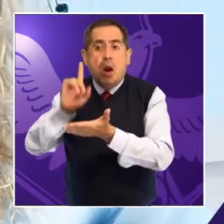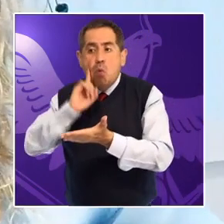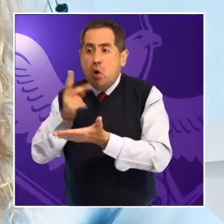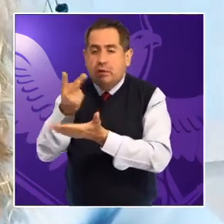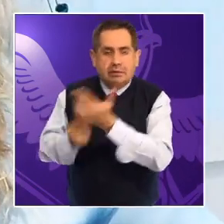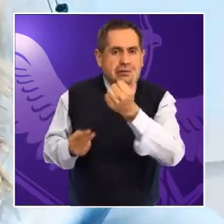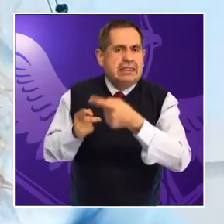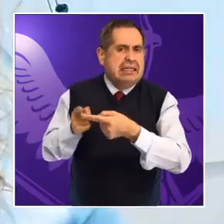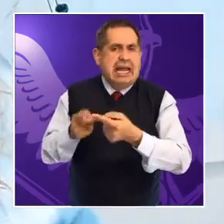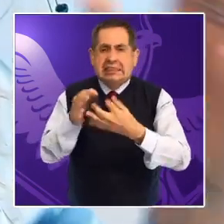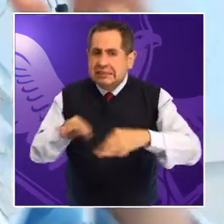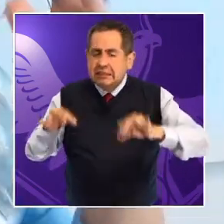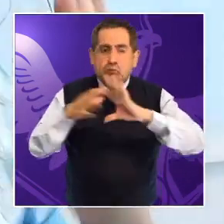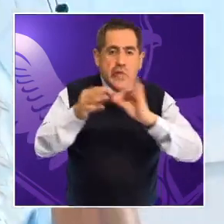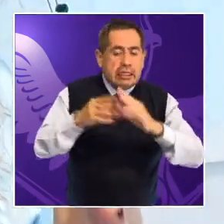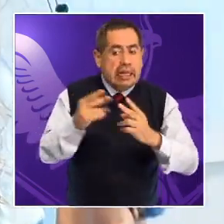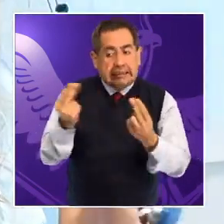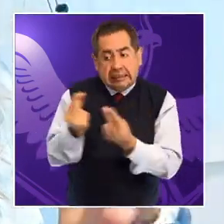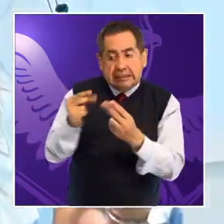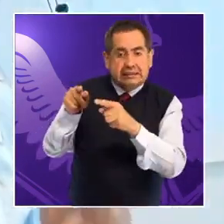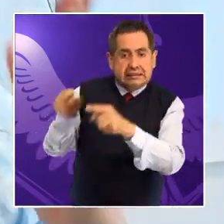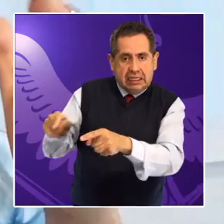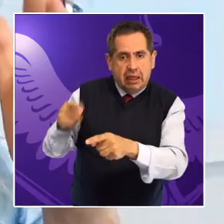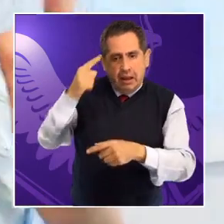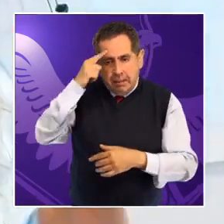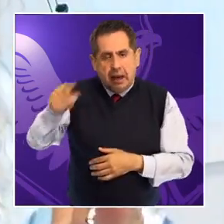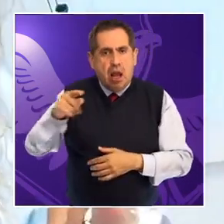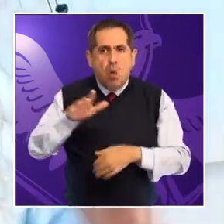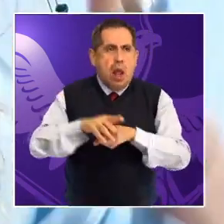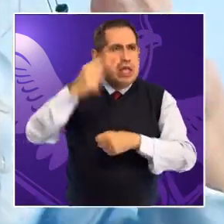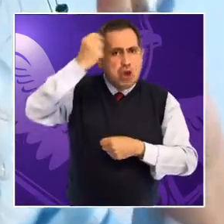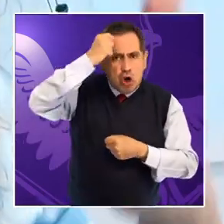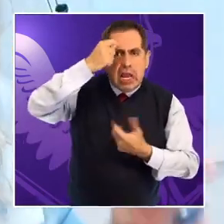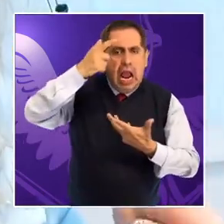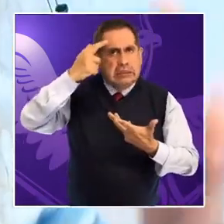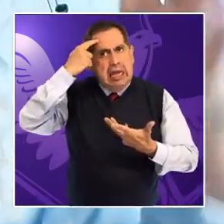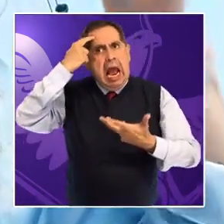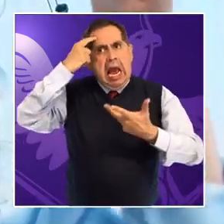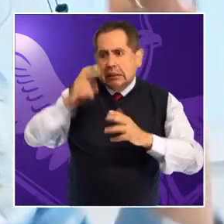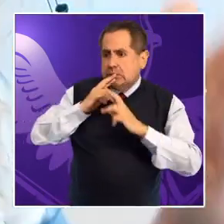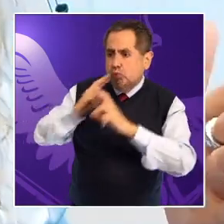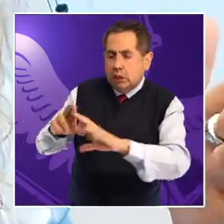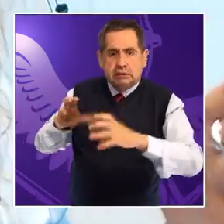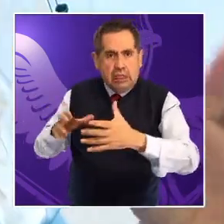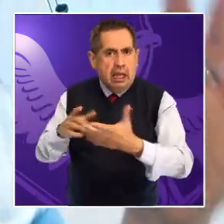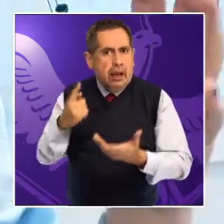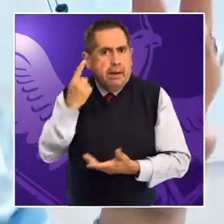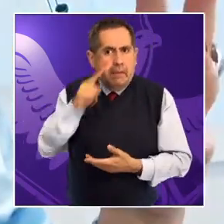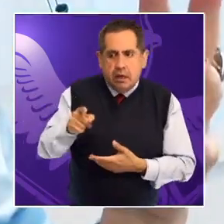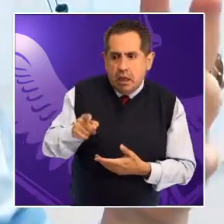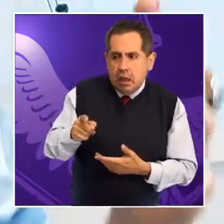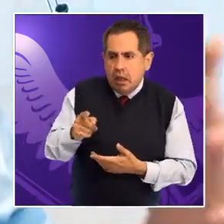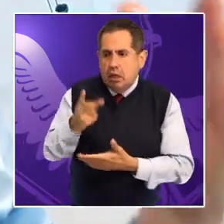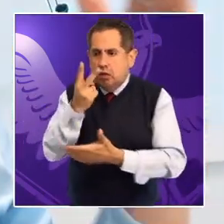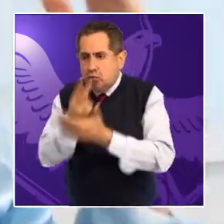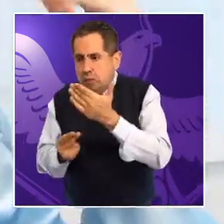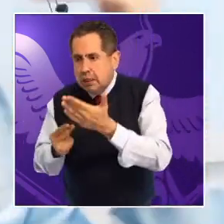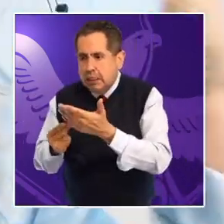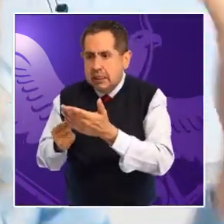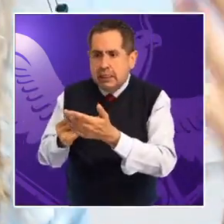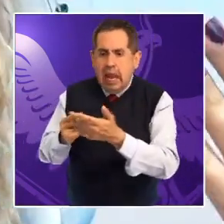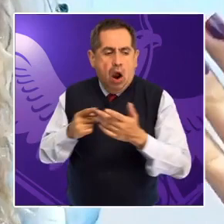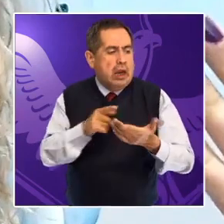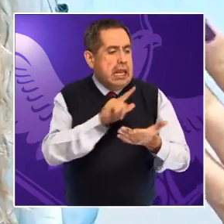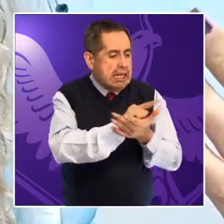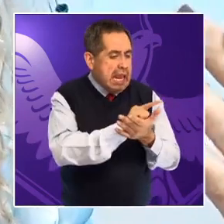Lo más importante pasa por tener en cuenta esta intersección de condiciones, situaciones y posiciones, de la necesidad de intersección de